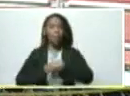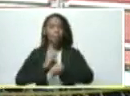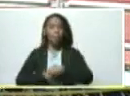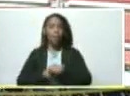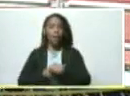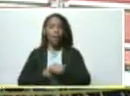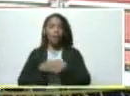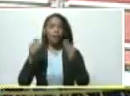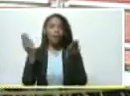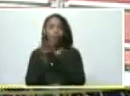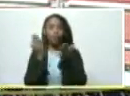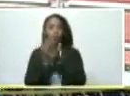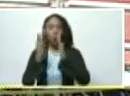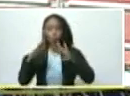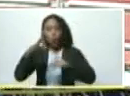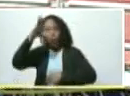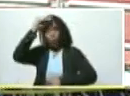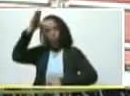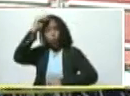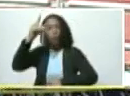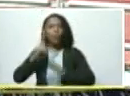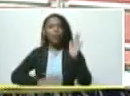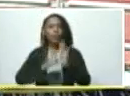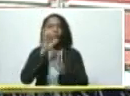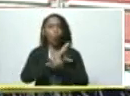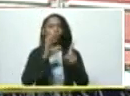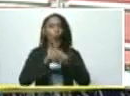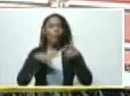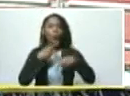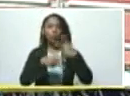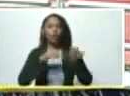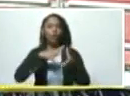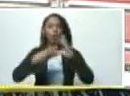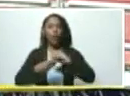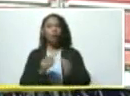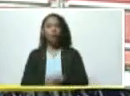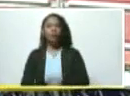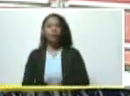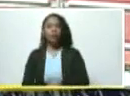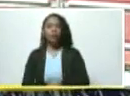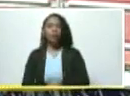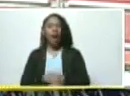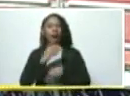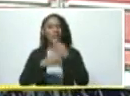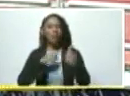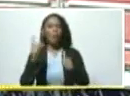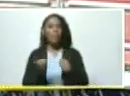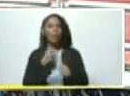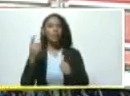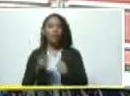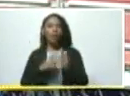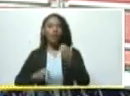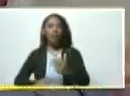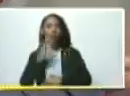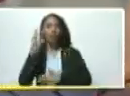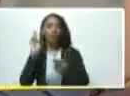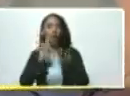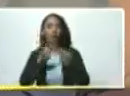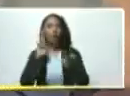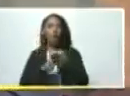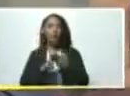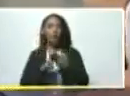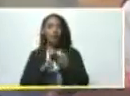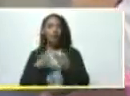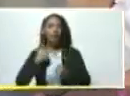granjas, escuelas, en el desarrollo de una cultura productiva de los CLAS, empleando como principal fuente de conocimiento